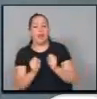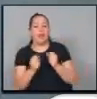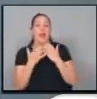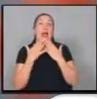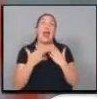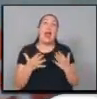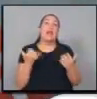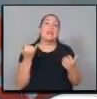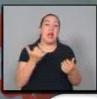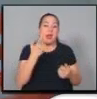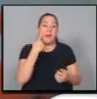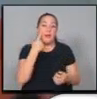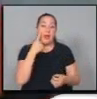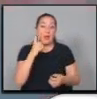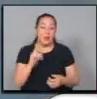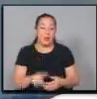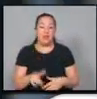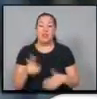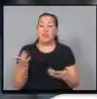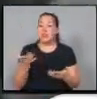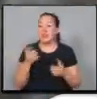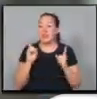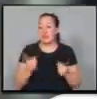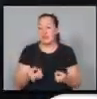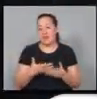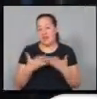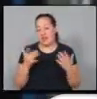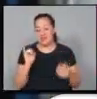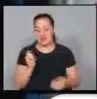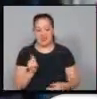vivos. Bueno, entonces estás feliz hoy. Sí, por suerte sí.